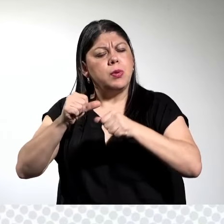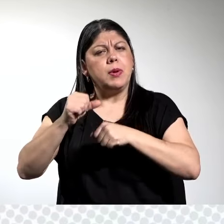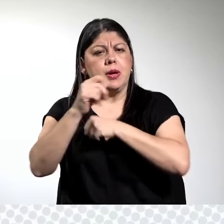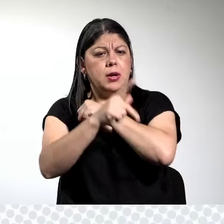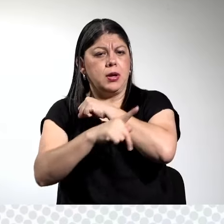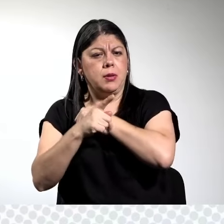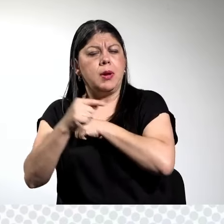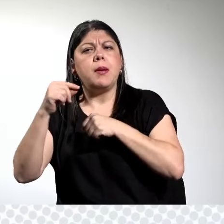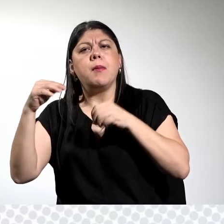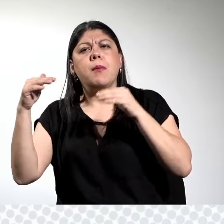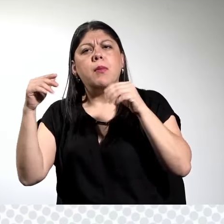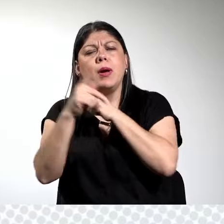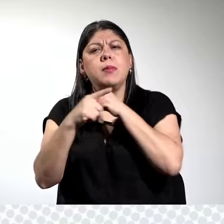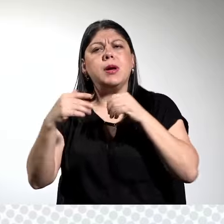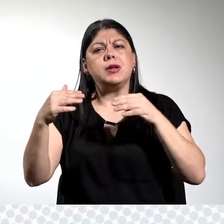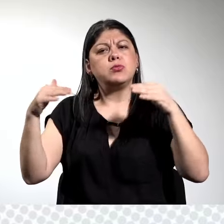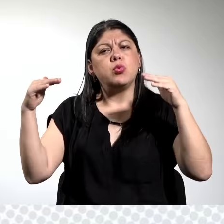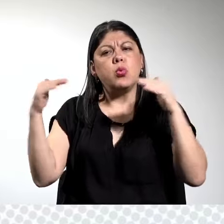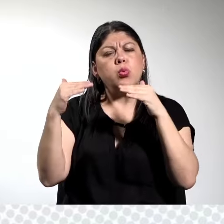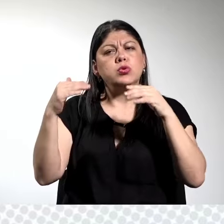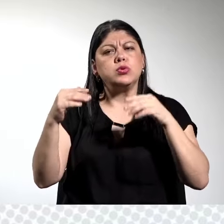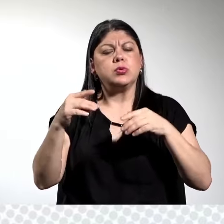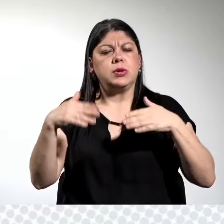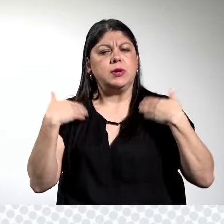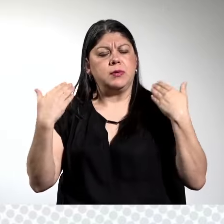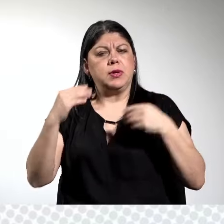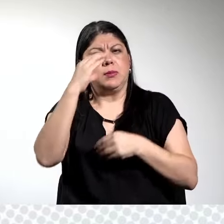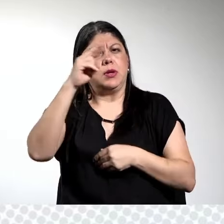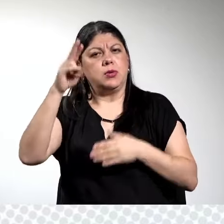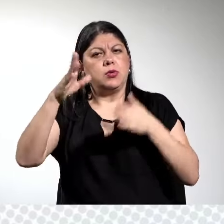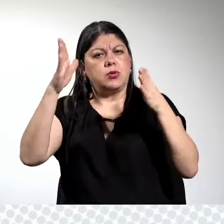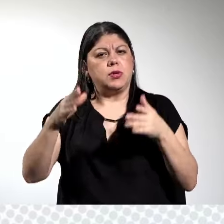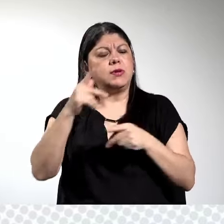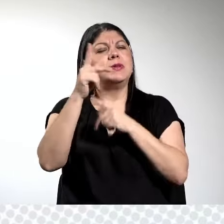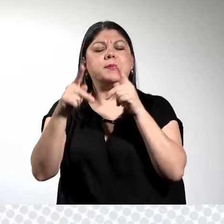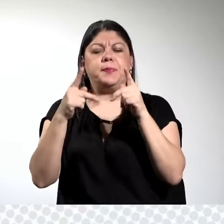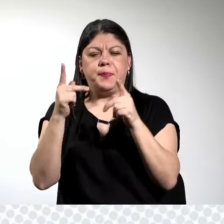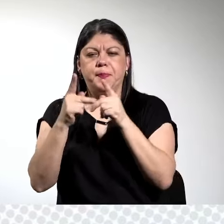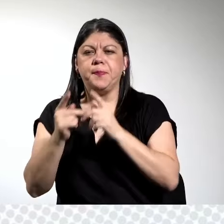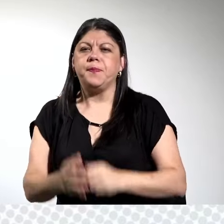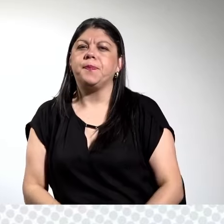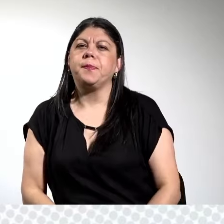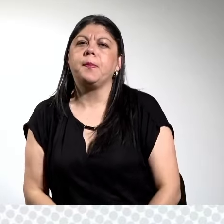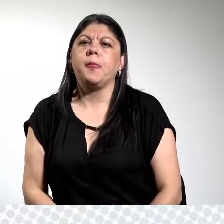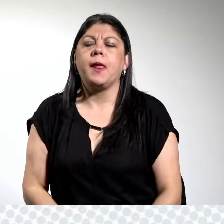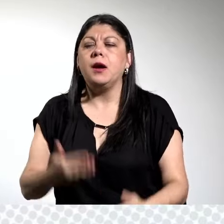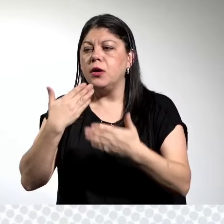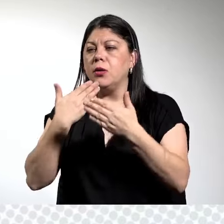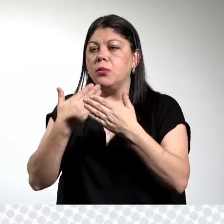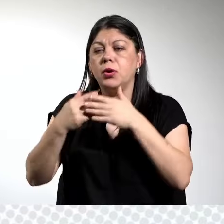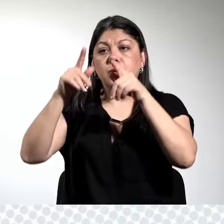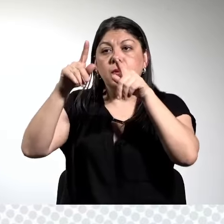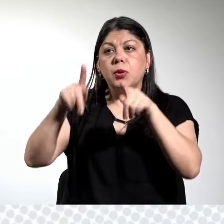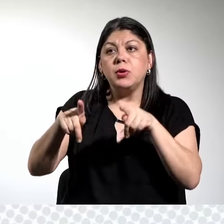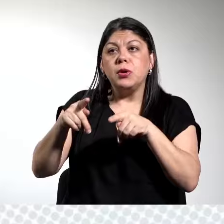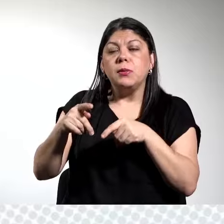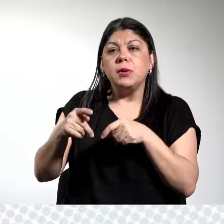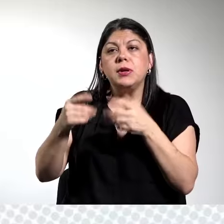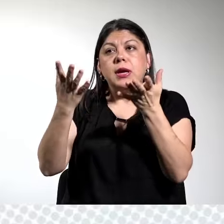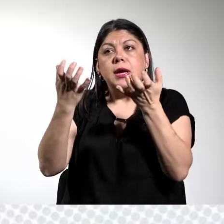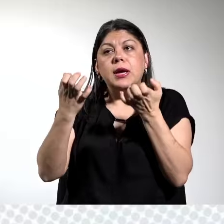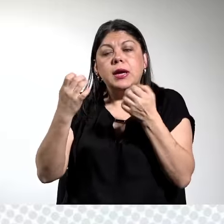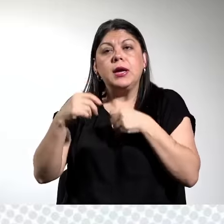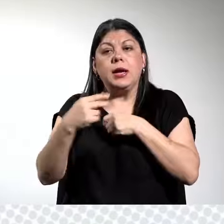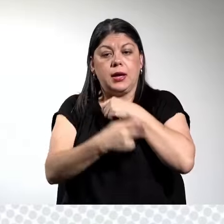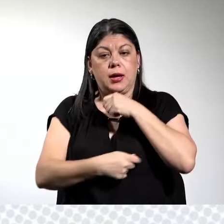sea más justo y más feliz para la gran mayoría de la gente. Perfecto. Bueno, cuando una persona aspira a la presidencia de